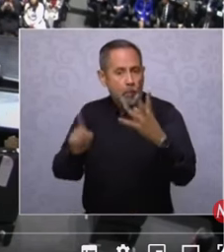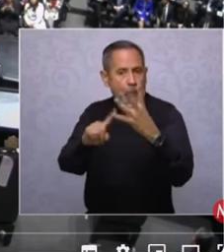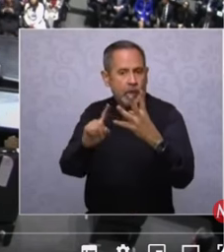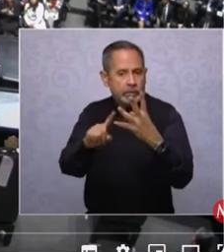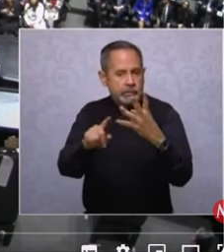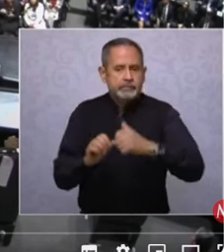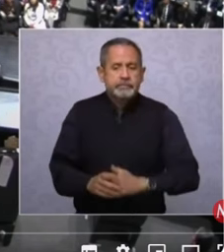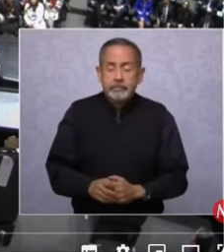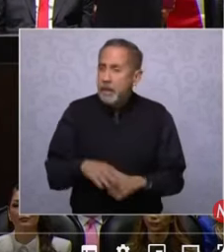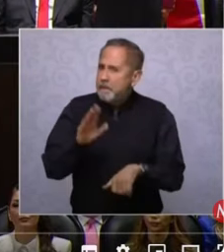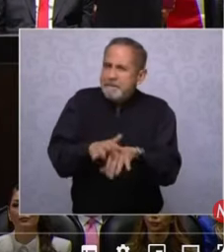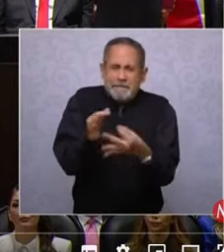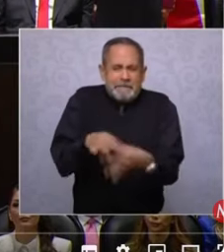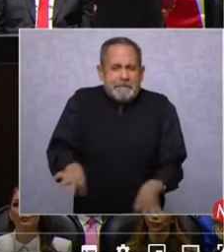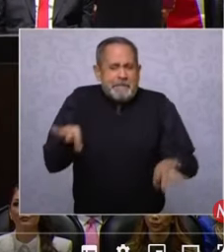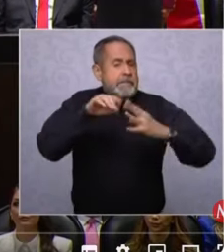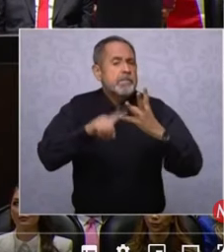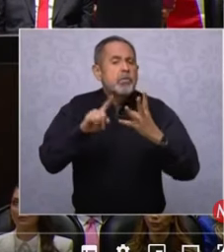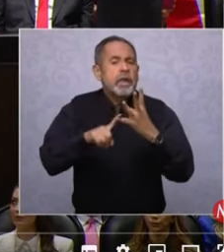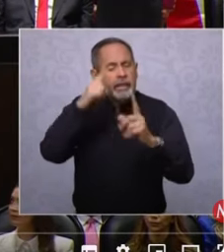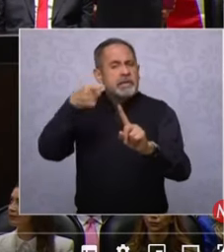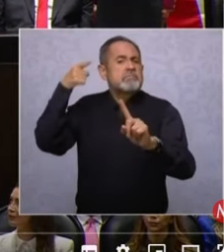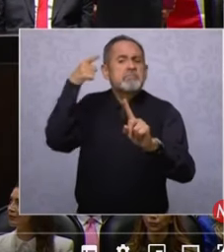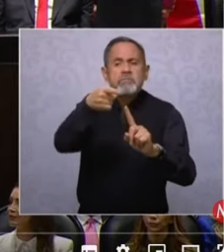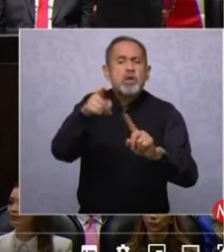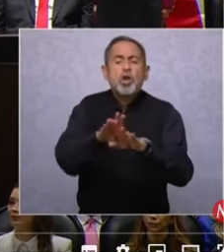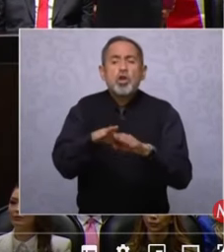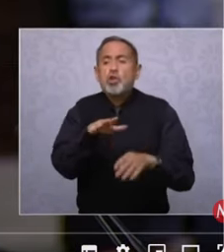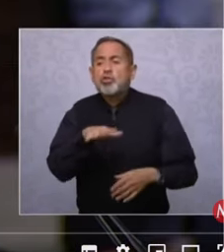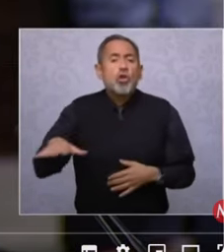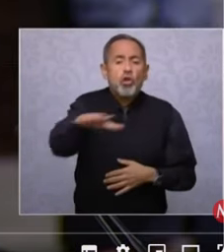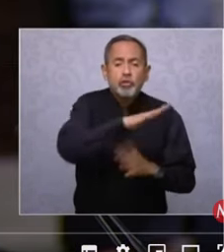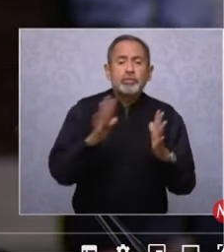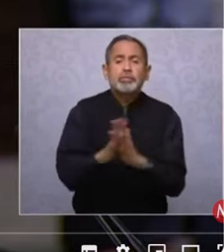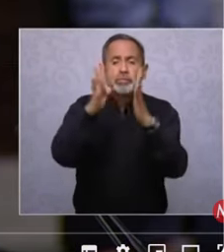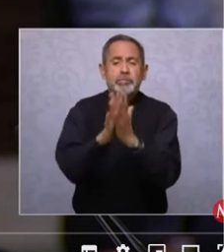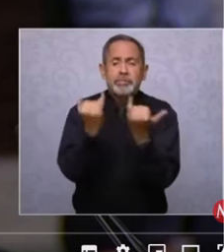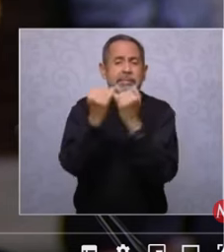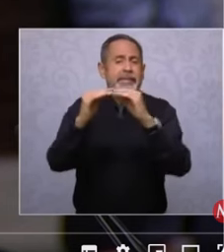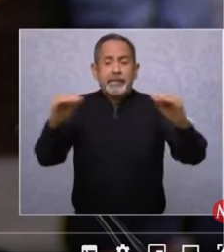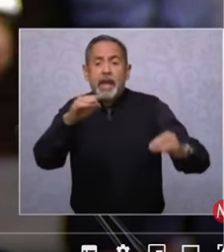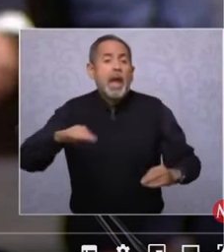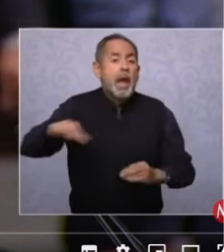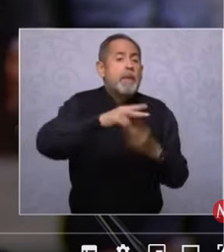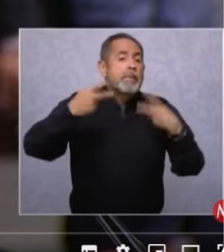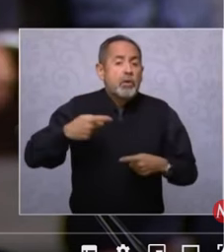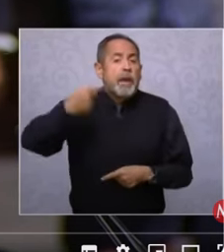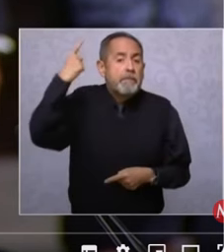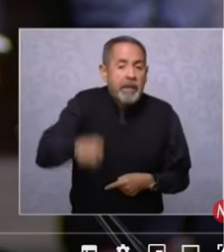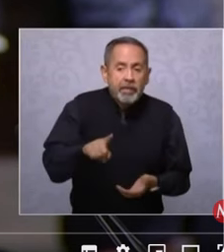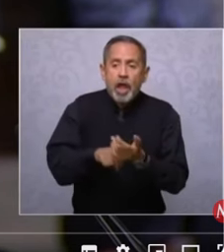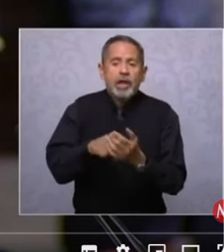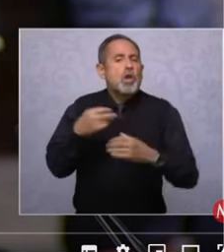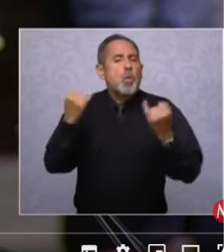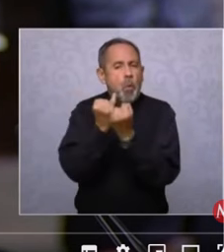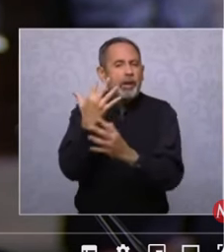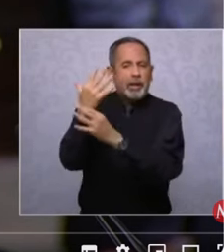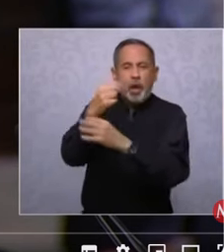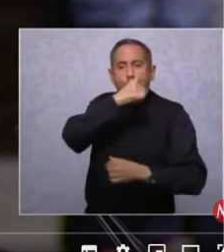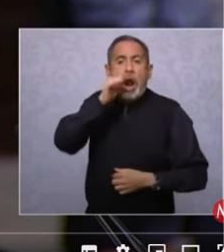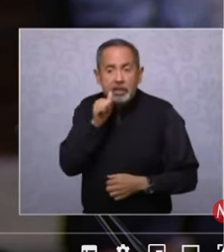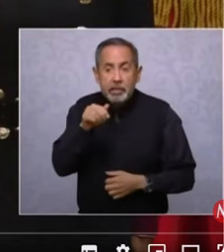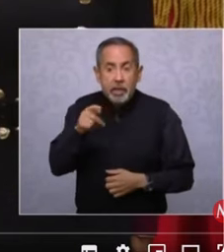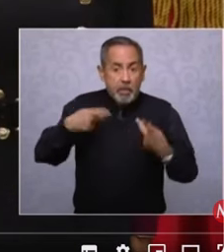El principio máximo de que la democracia es el gobierno del pueblo, por el pueblo y para el pueblo. O regresando a Juárez, con el